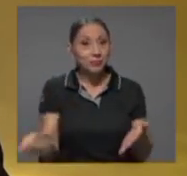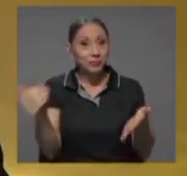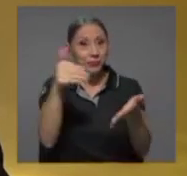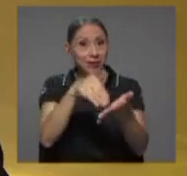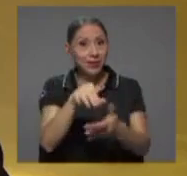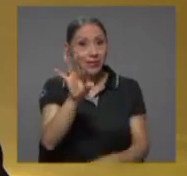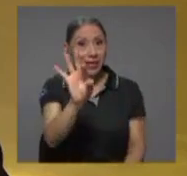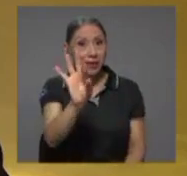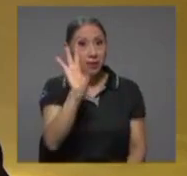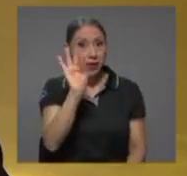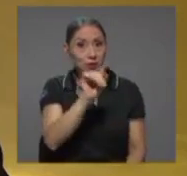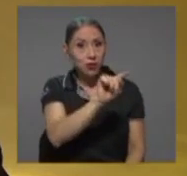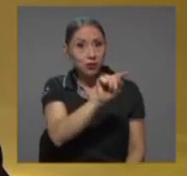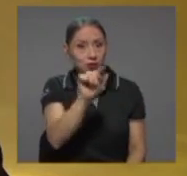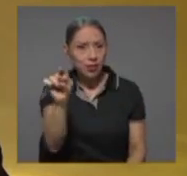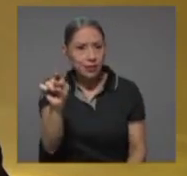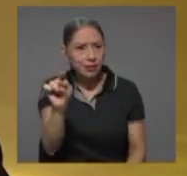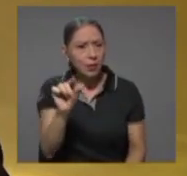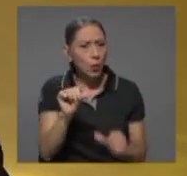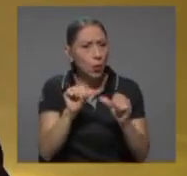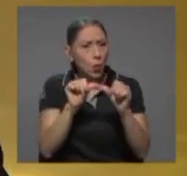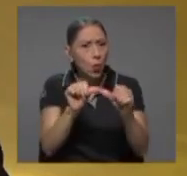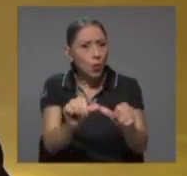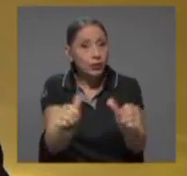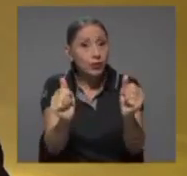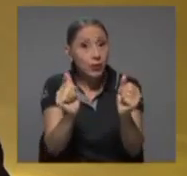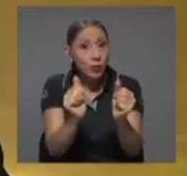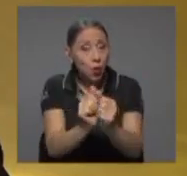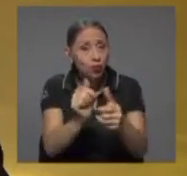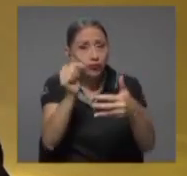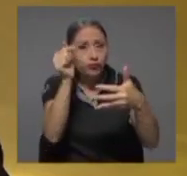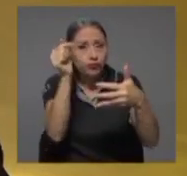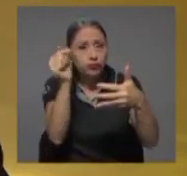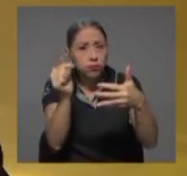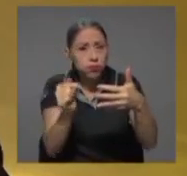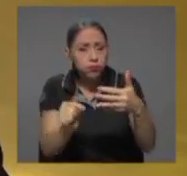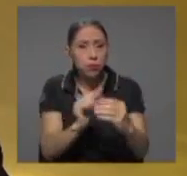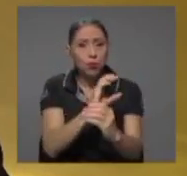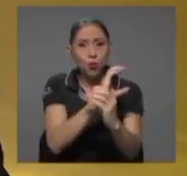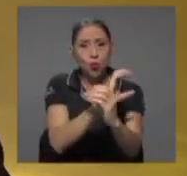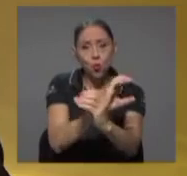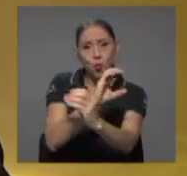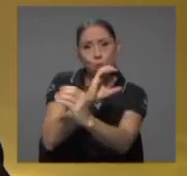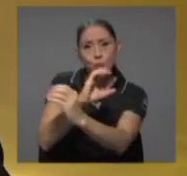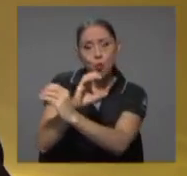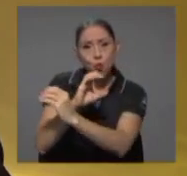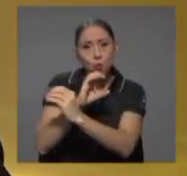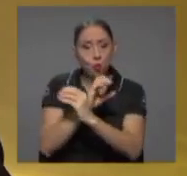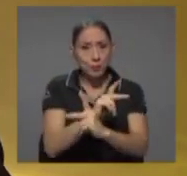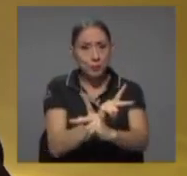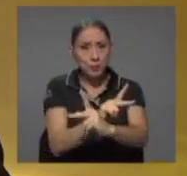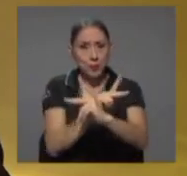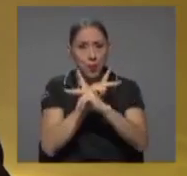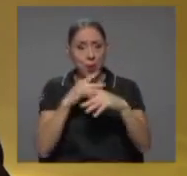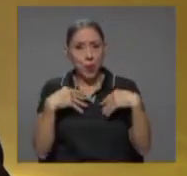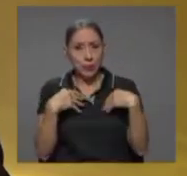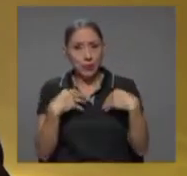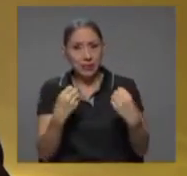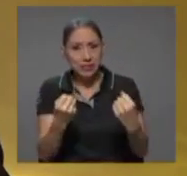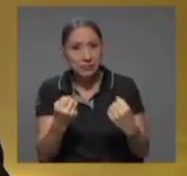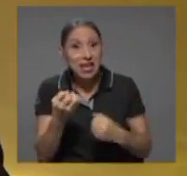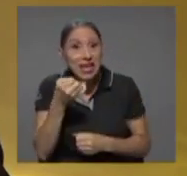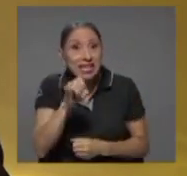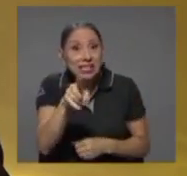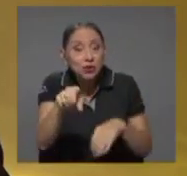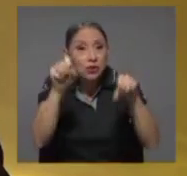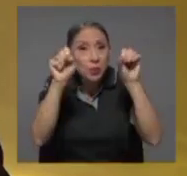a que mantengan todas las medidas de protección. Si pueden, no